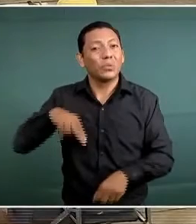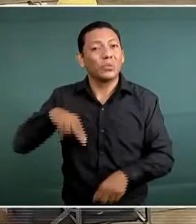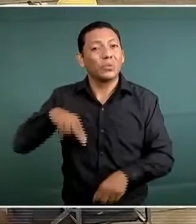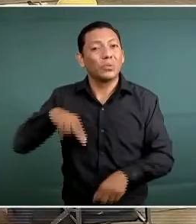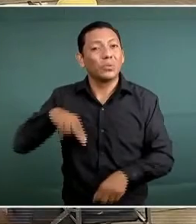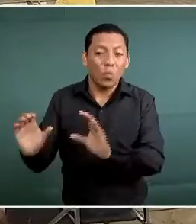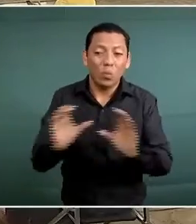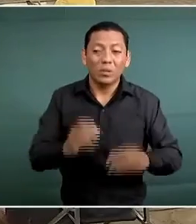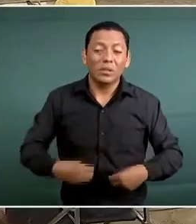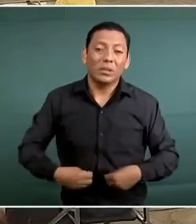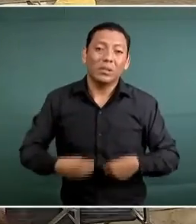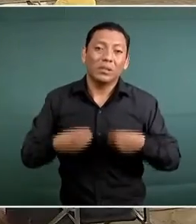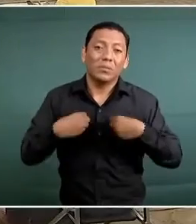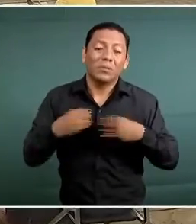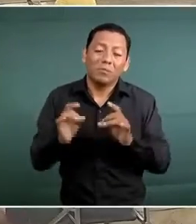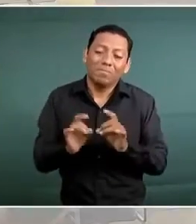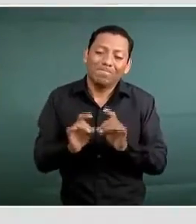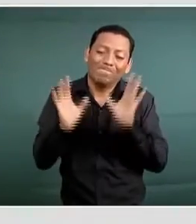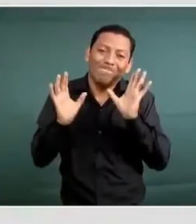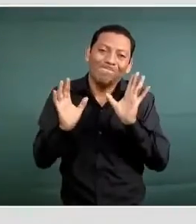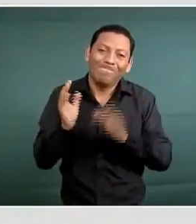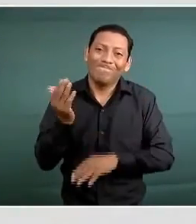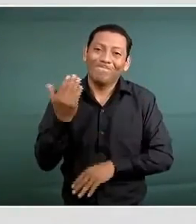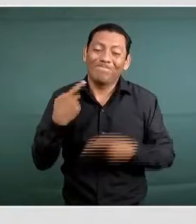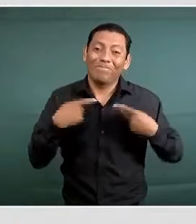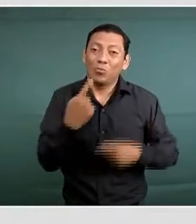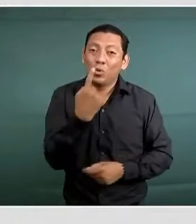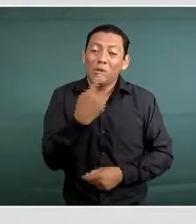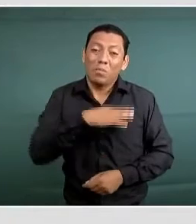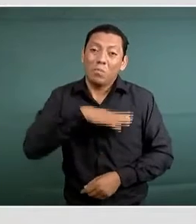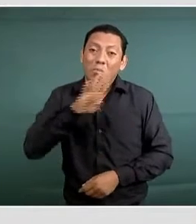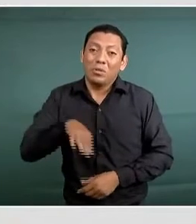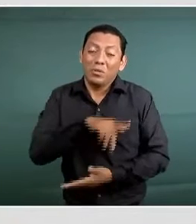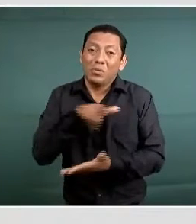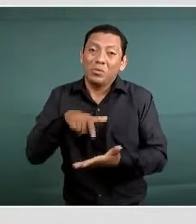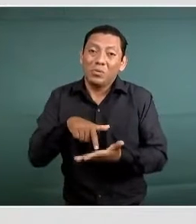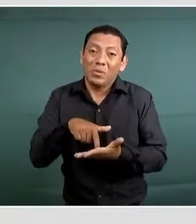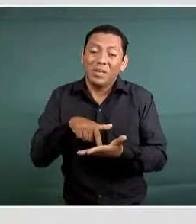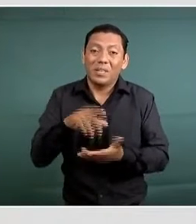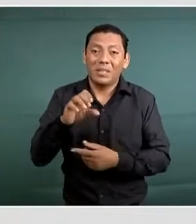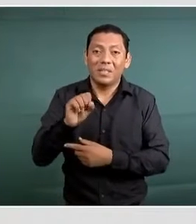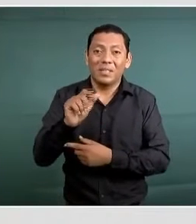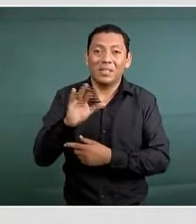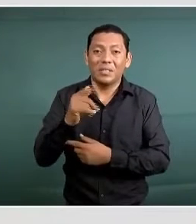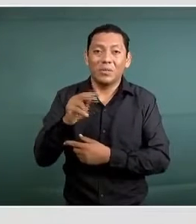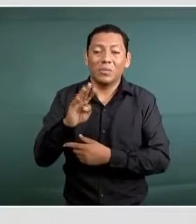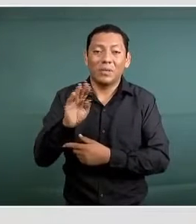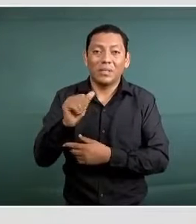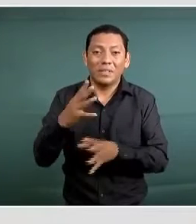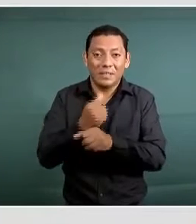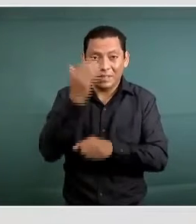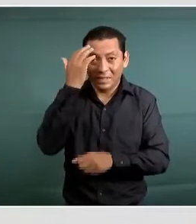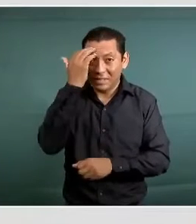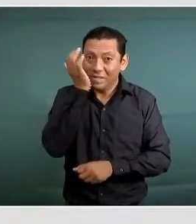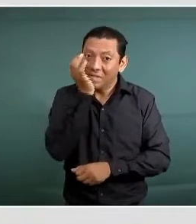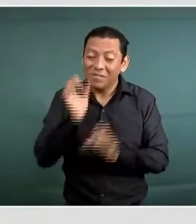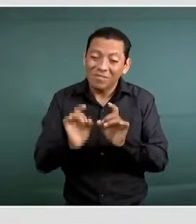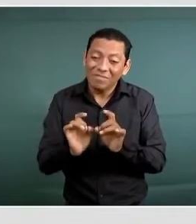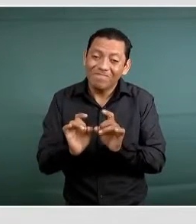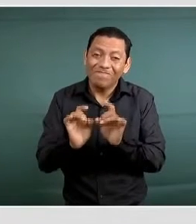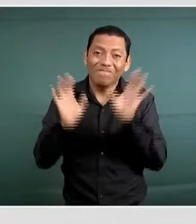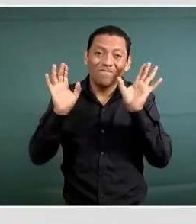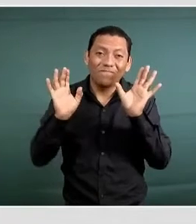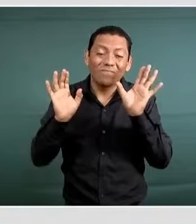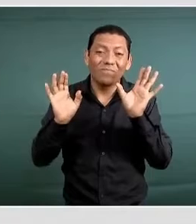salvaguardar la vida. Perdimos una persona en el municipio de San Cristóbal, si pudiera pasar a la siguiente imagen, fue